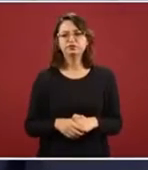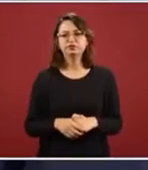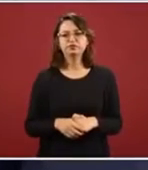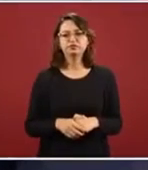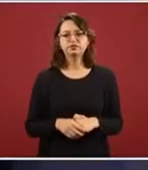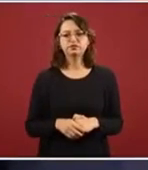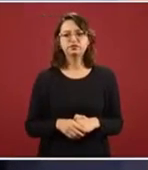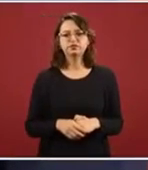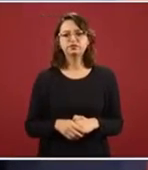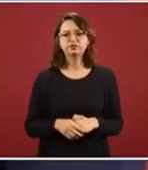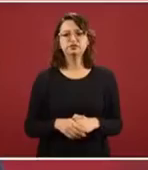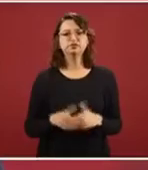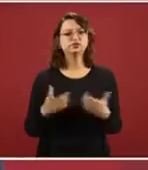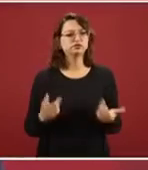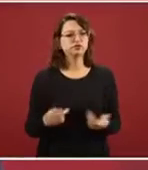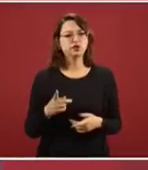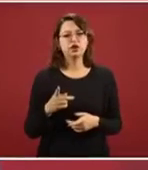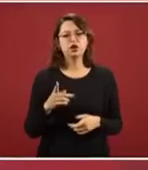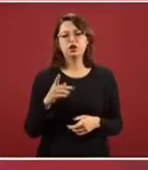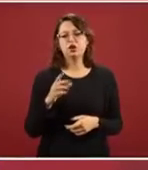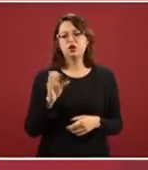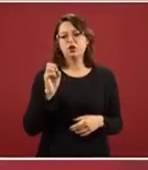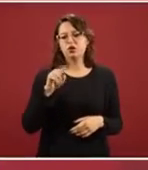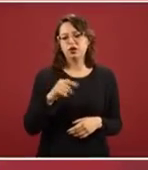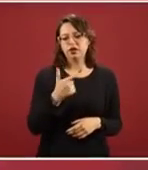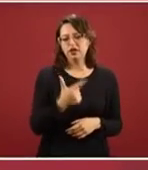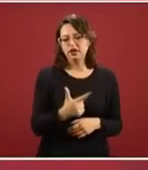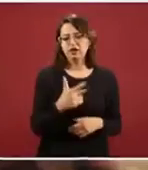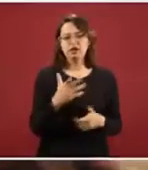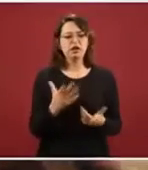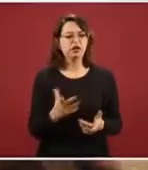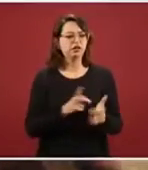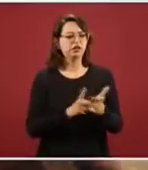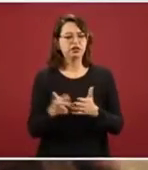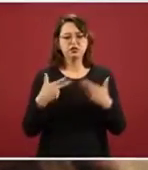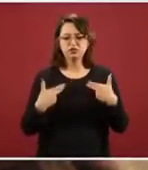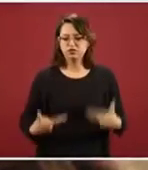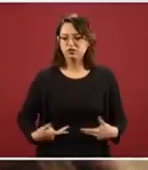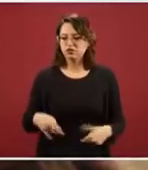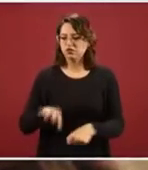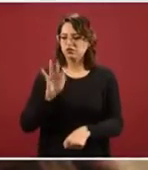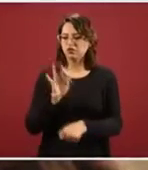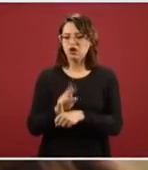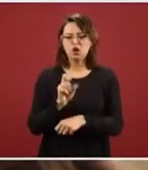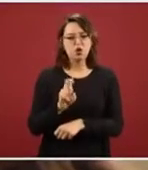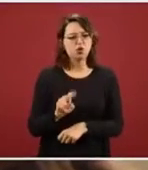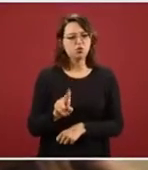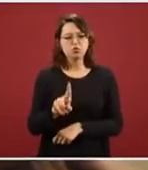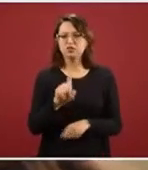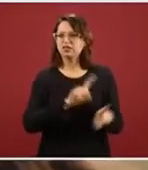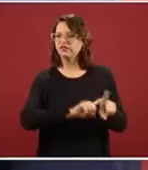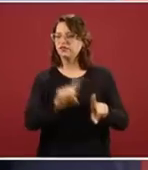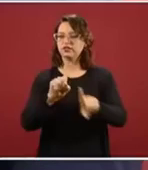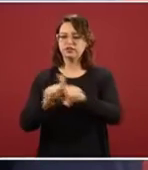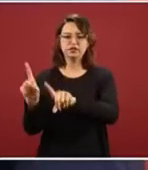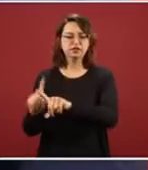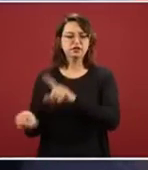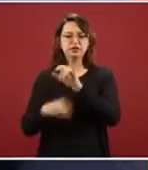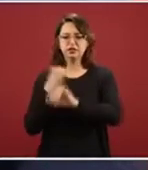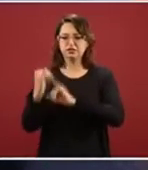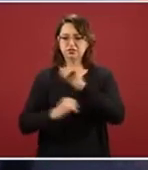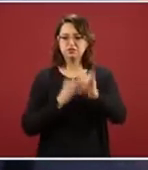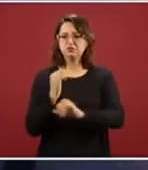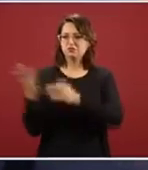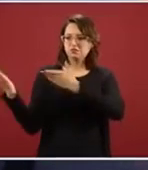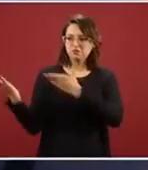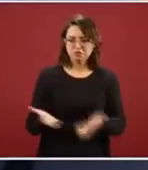organizaciones de defensa de derechos humanos, de la ONU y de cualquier organización internacional,